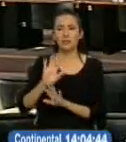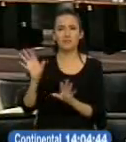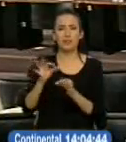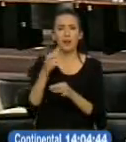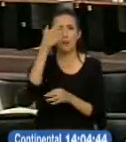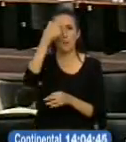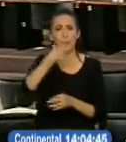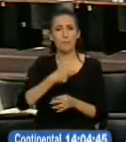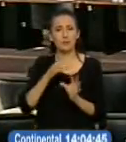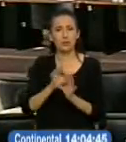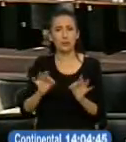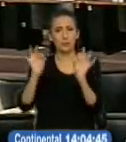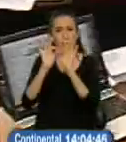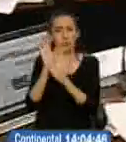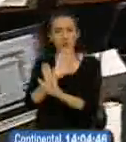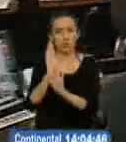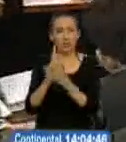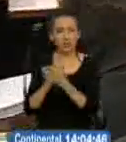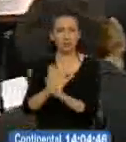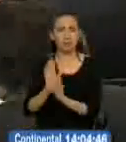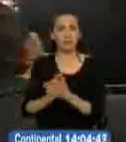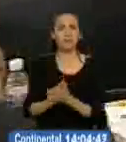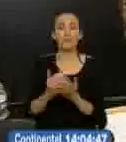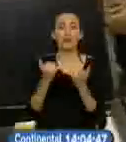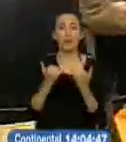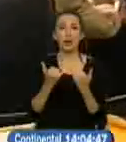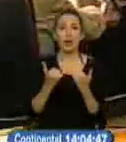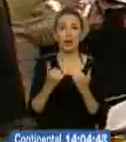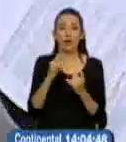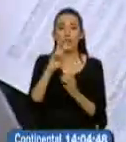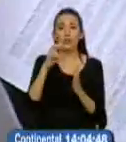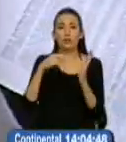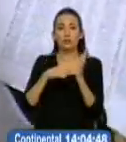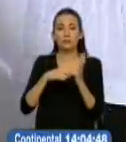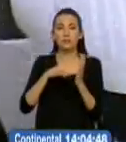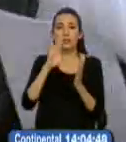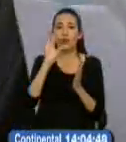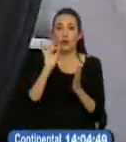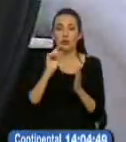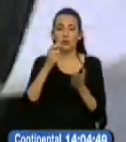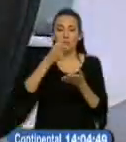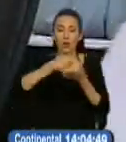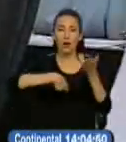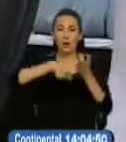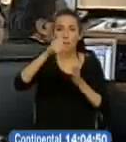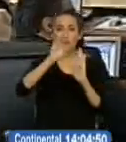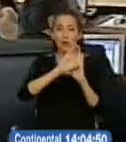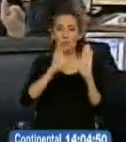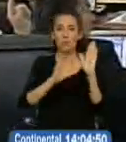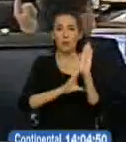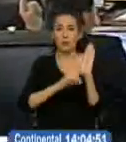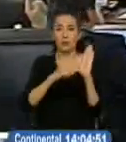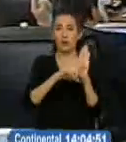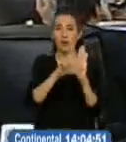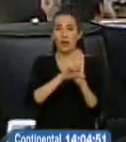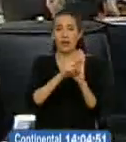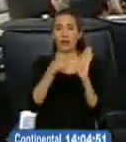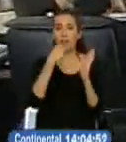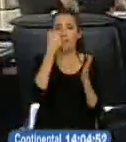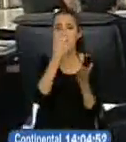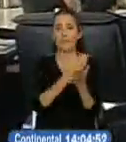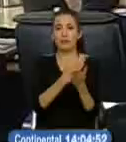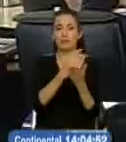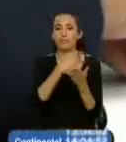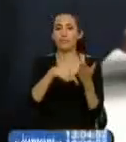El 29 de abril de 2008, la Asamblea Constituyente de Montecristi aprobó el mandato 8 con el que se puso fin a la